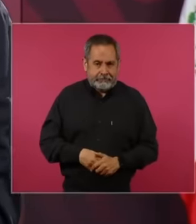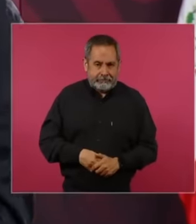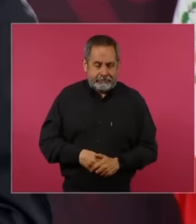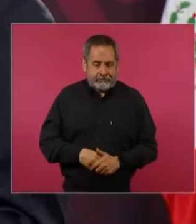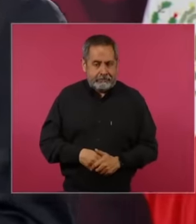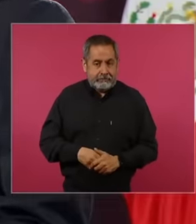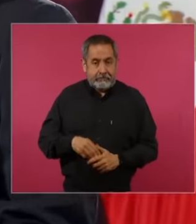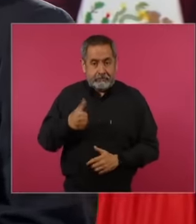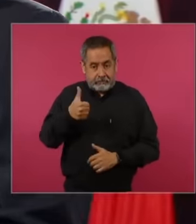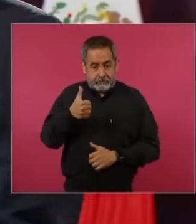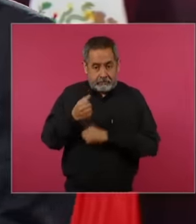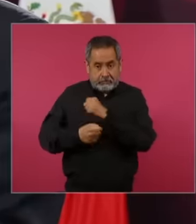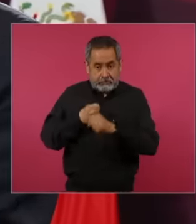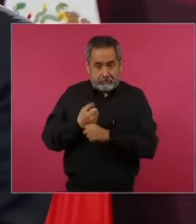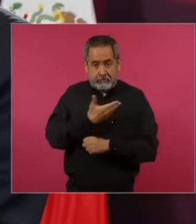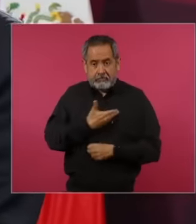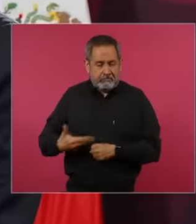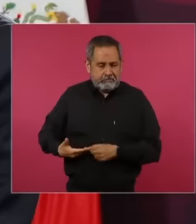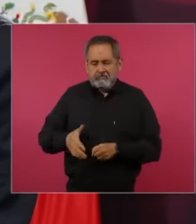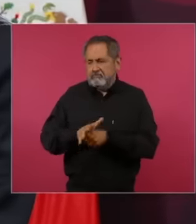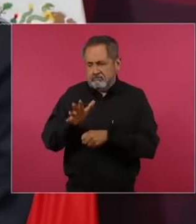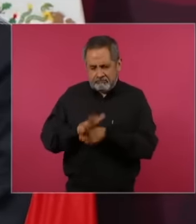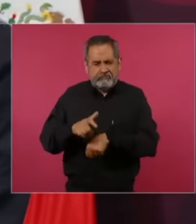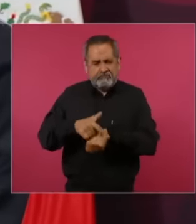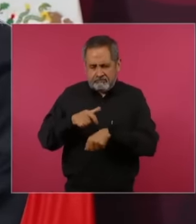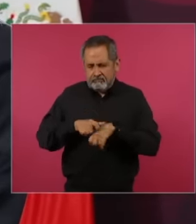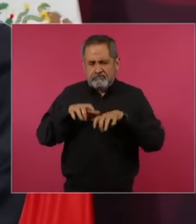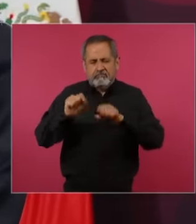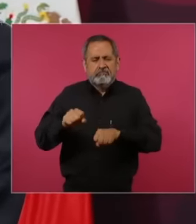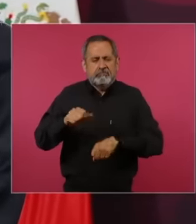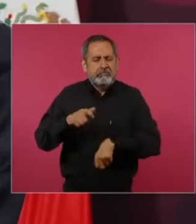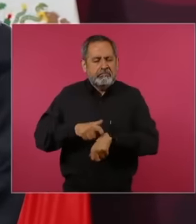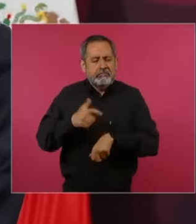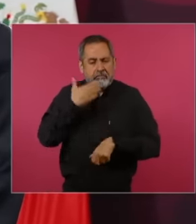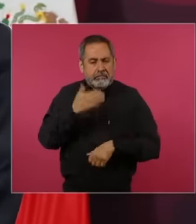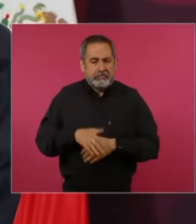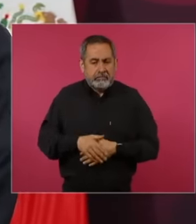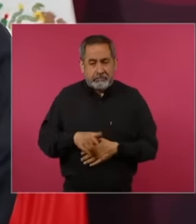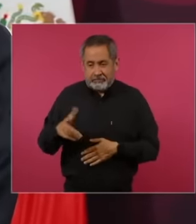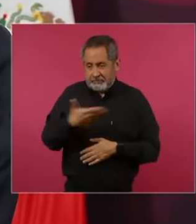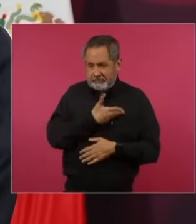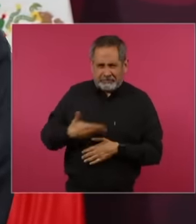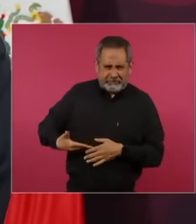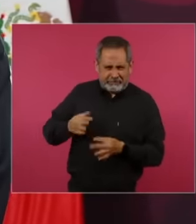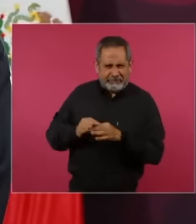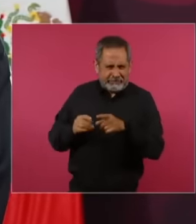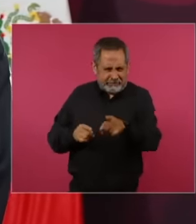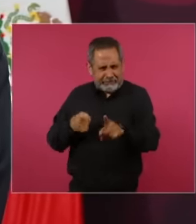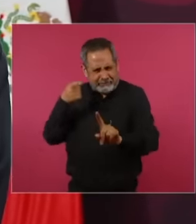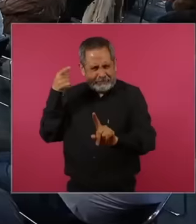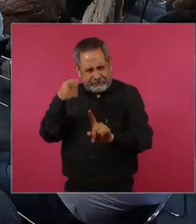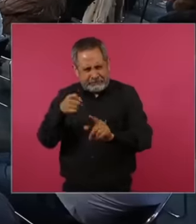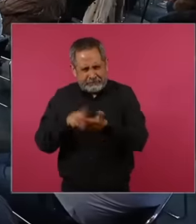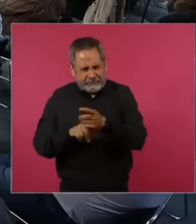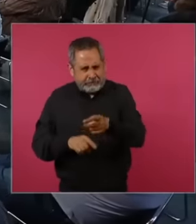Pero 6 años es muy bueno en el caso de la presencia. A eso se refería.